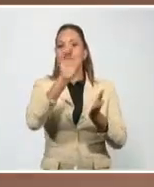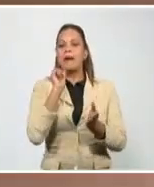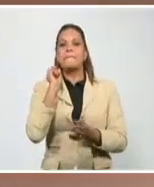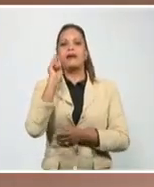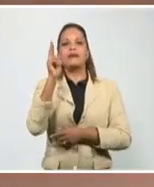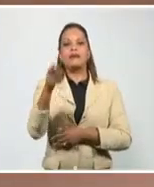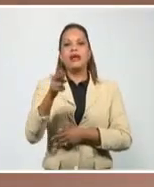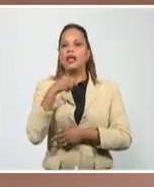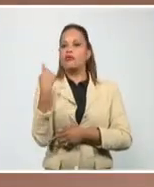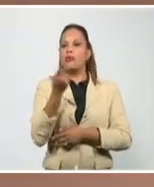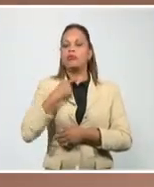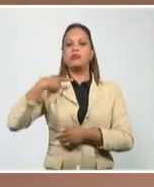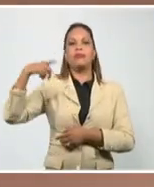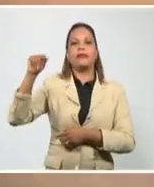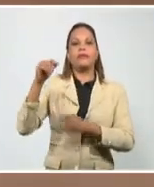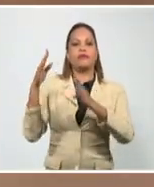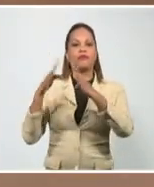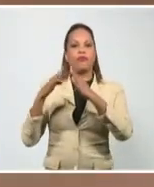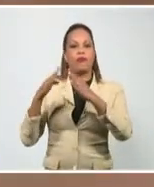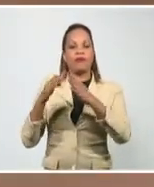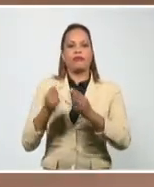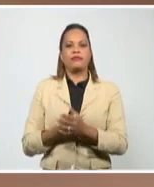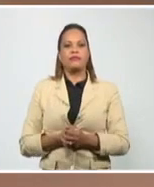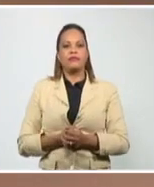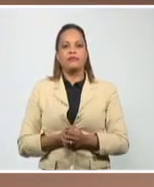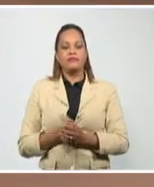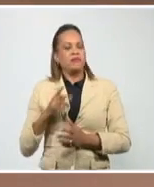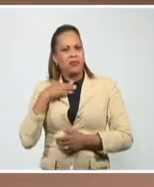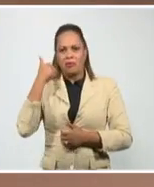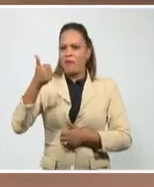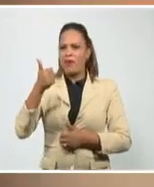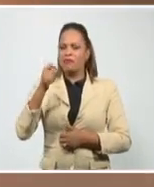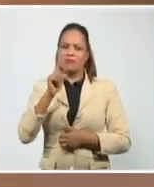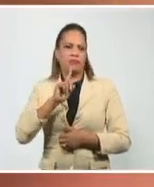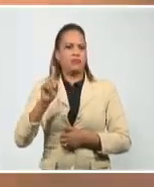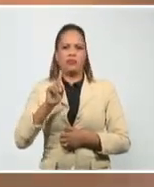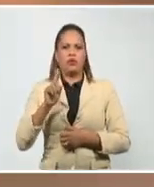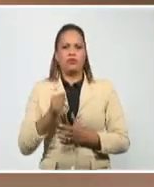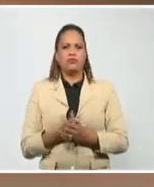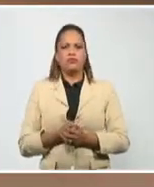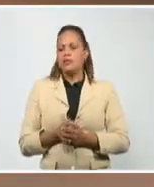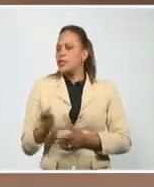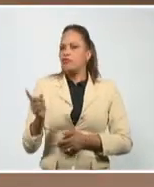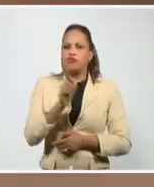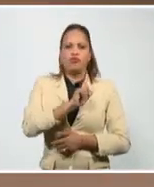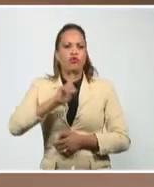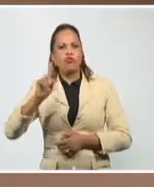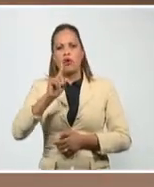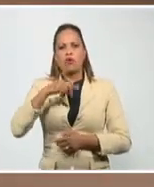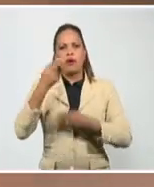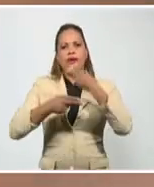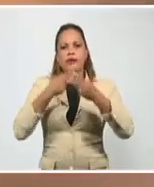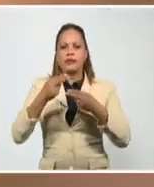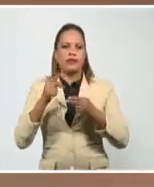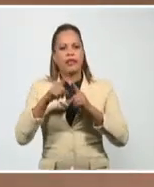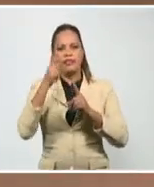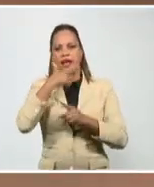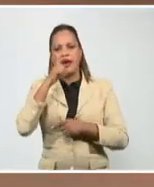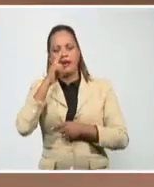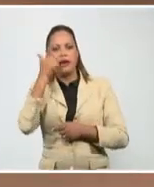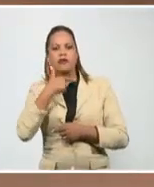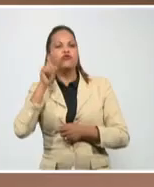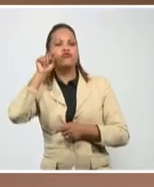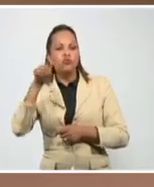todo el mundo para su casa. Eso no está bien. Eso no es lo que hay que hacer, Tania Bruguera, y tú